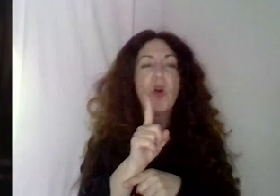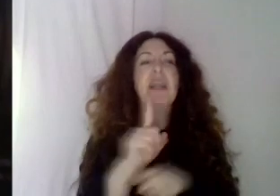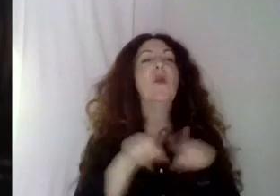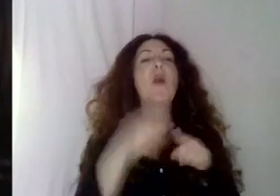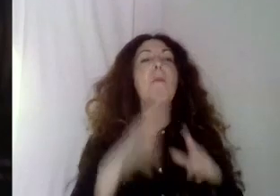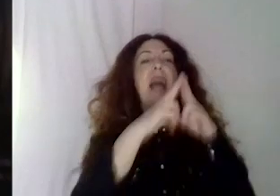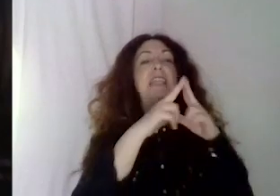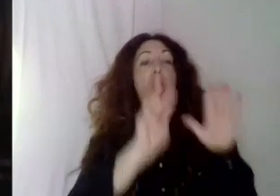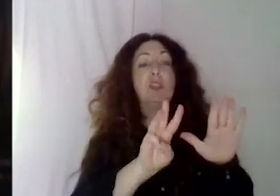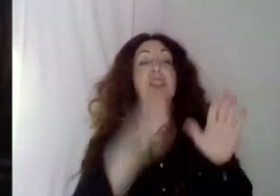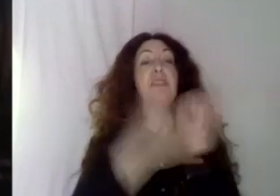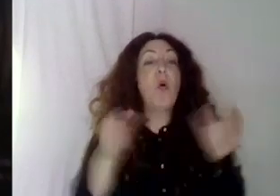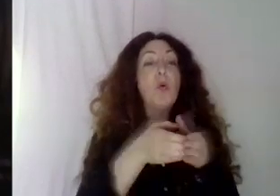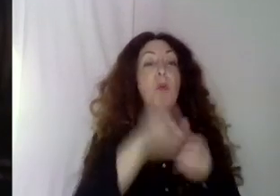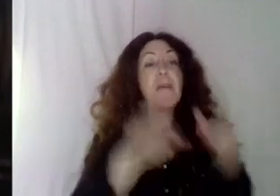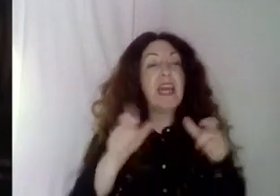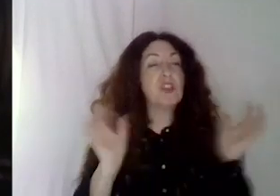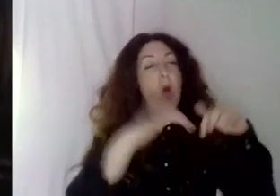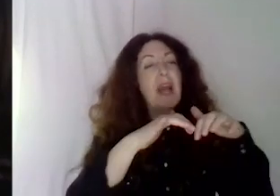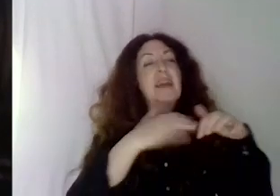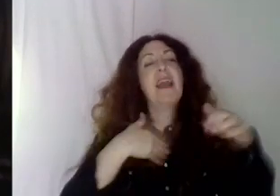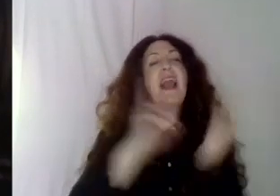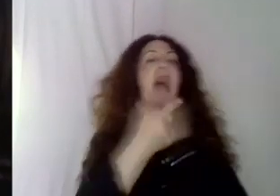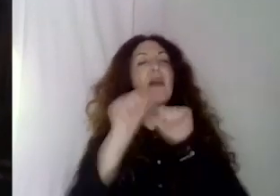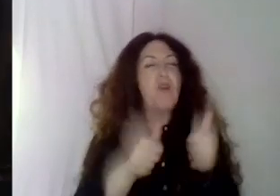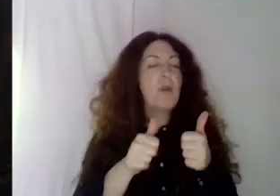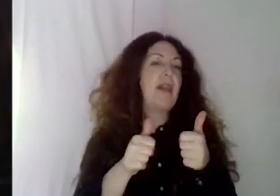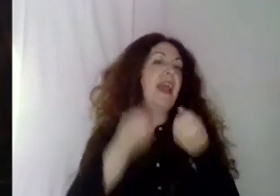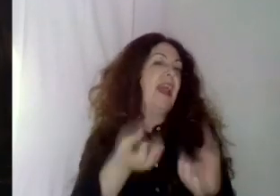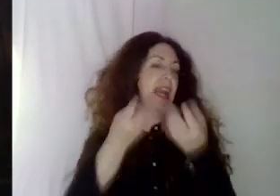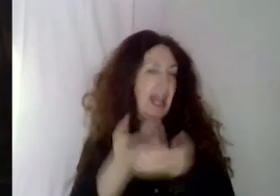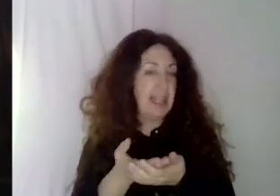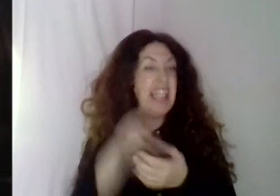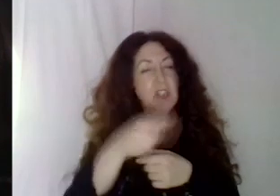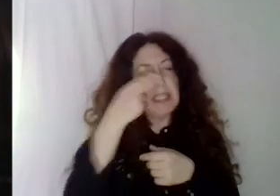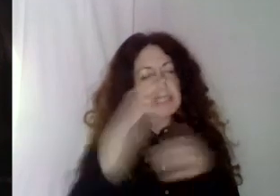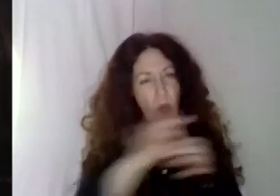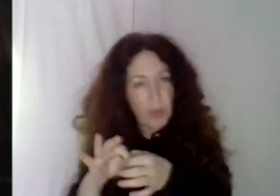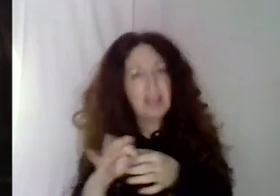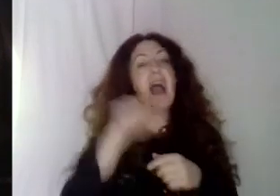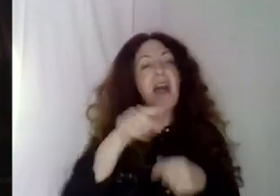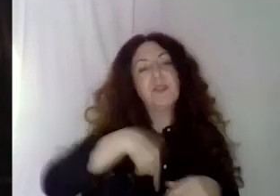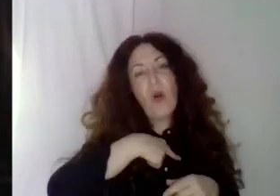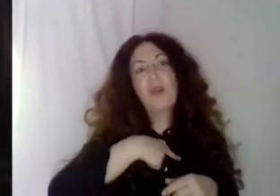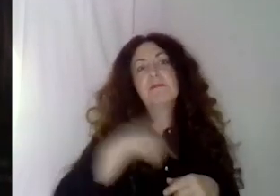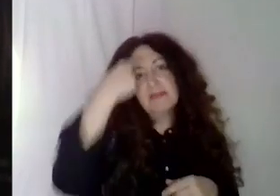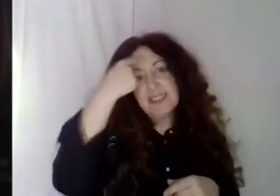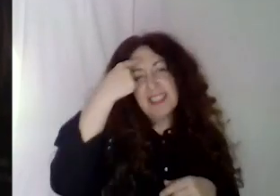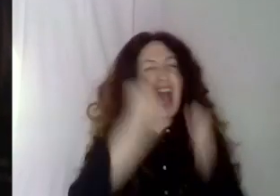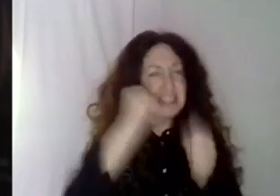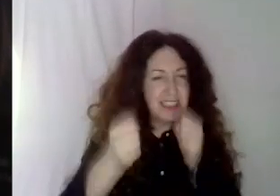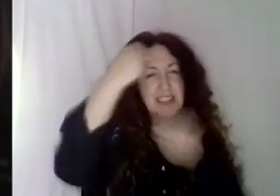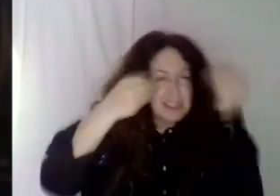lingüístico de 1987 es otra cultura política en Francia, y el resultado está ahora, es Macron. Es decir, la